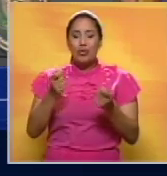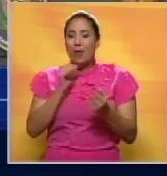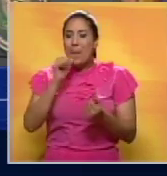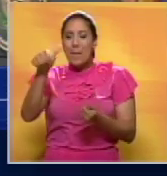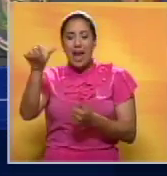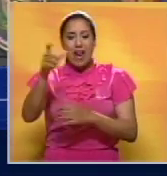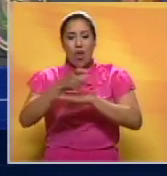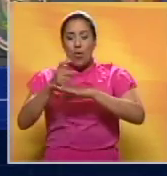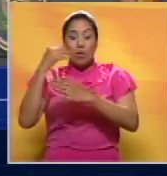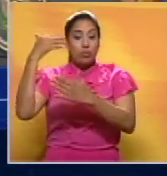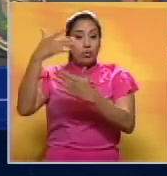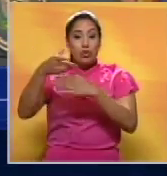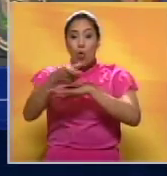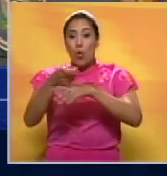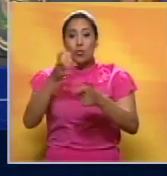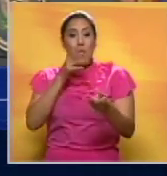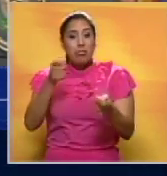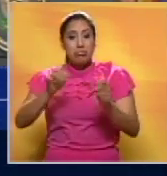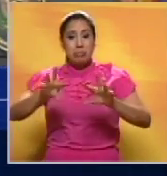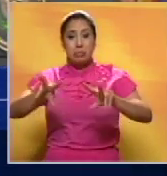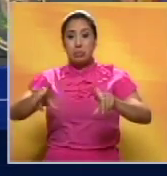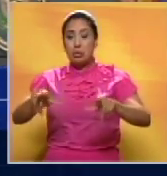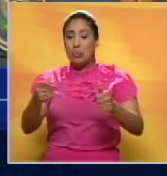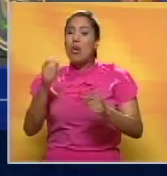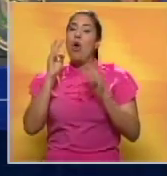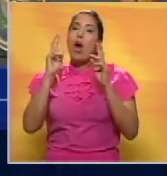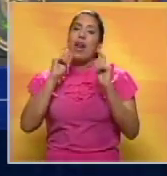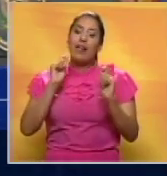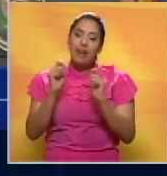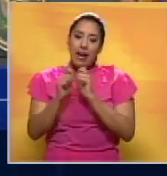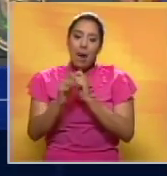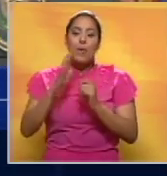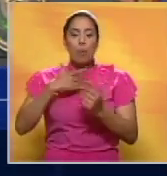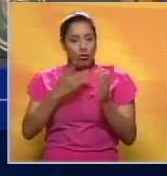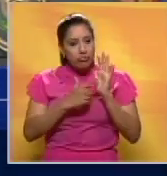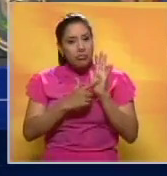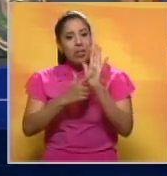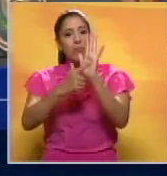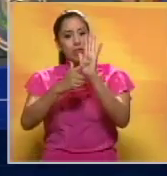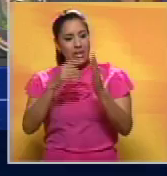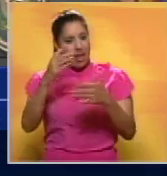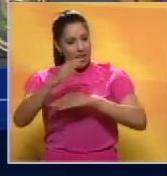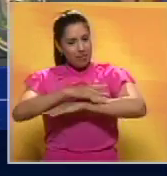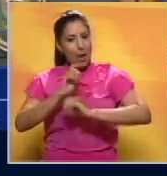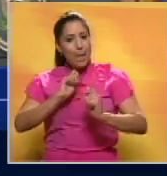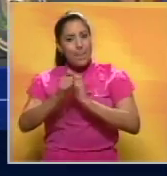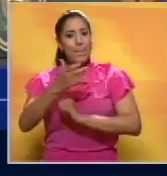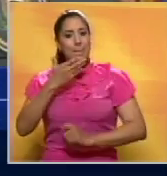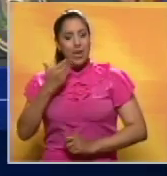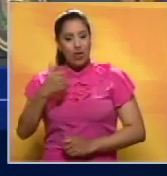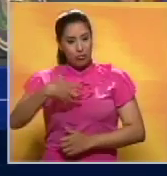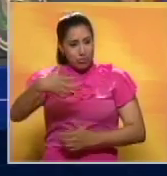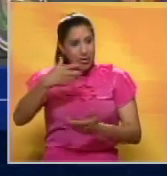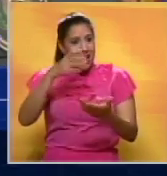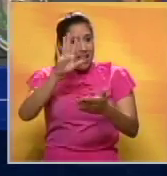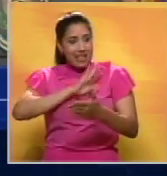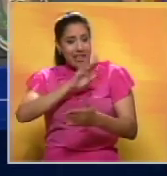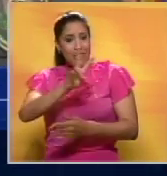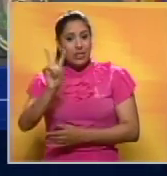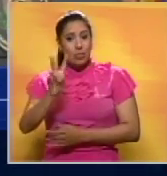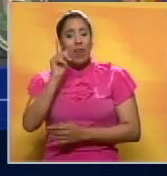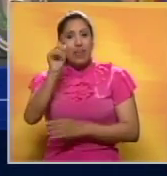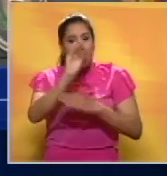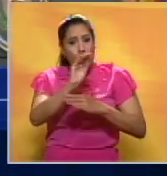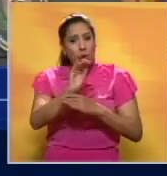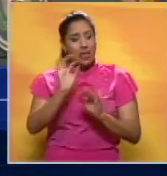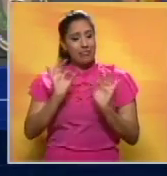mal durante mucho tiempo y ojalá eso cambie y puedan demostrar esos activos, esas riquezas, porque hay